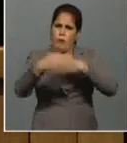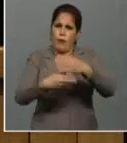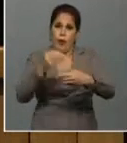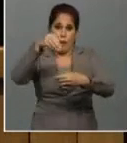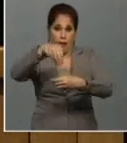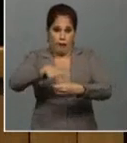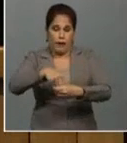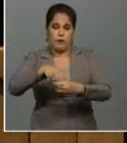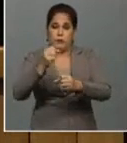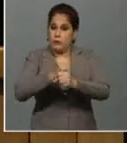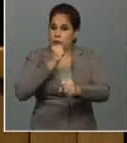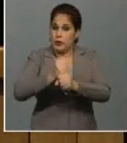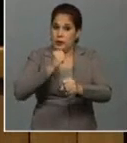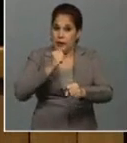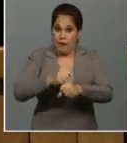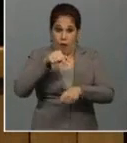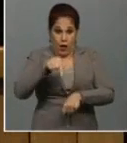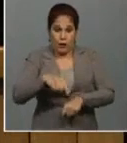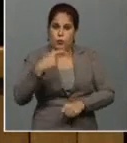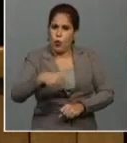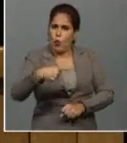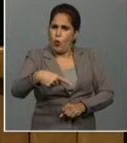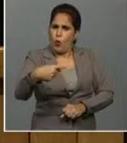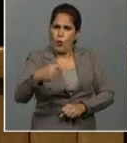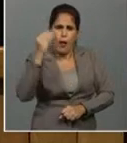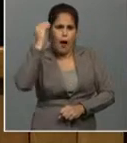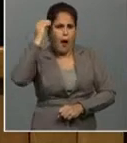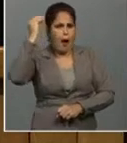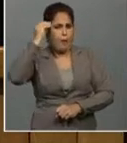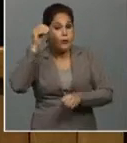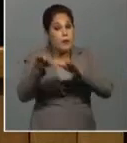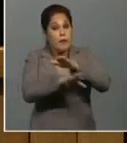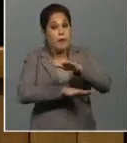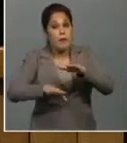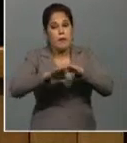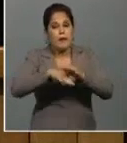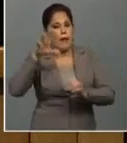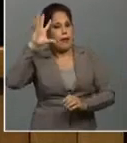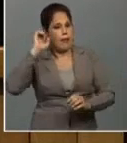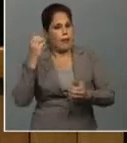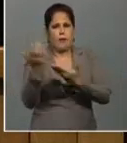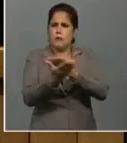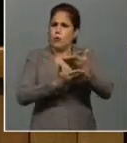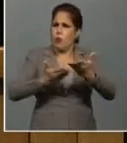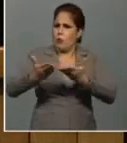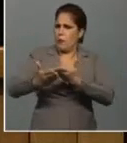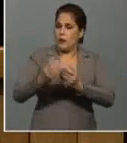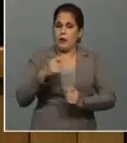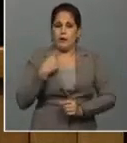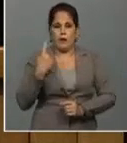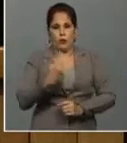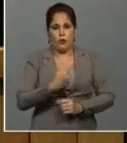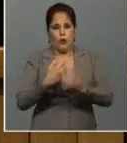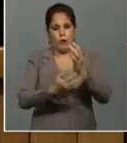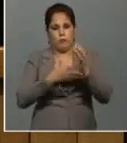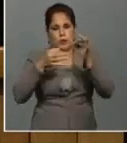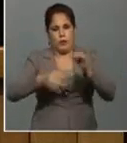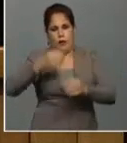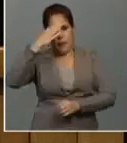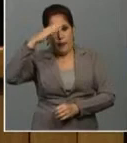eficaces que en la práctica cotidiana por desde la base del entendimiento cabal de nuestra realidad